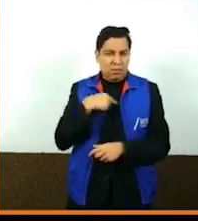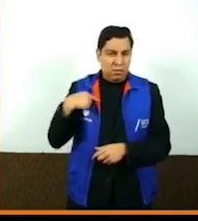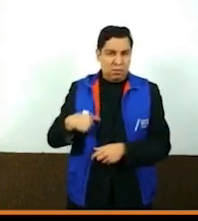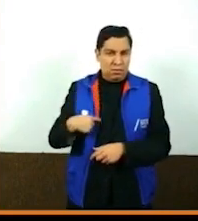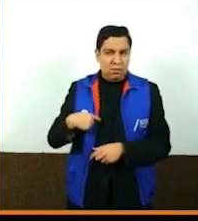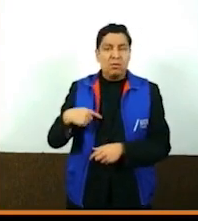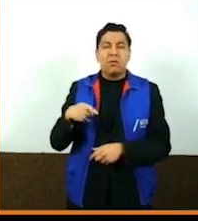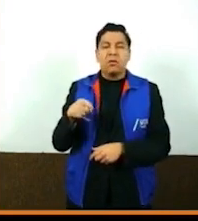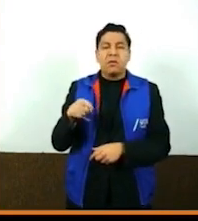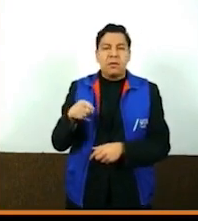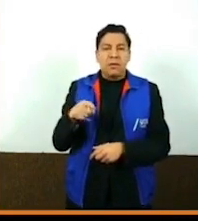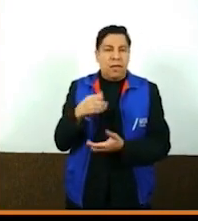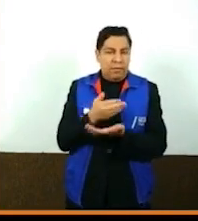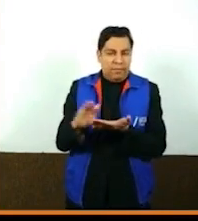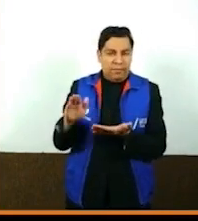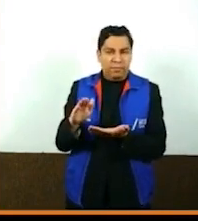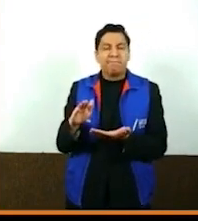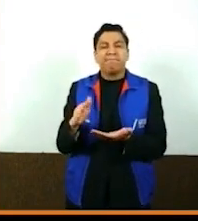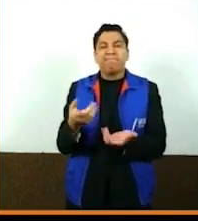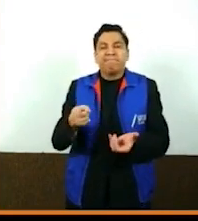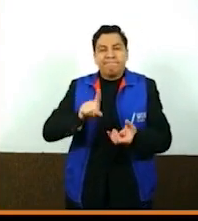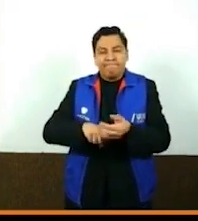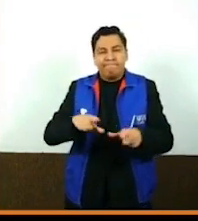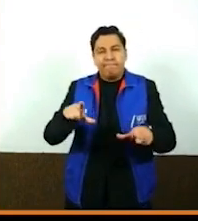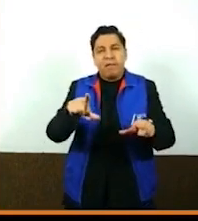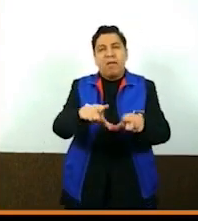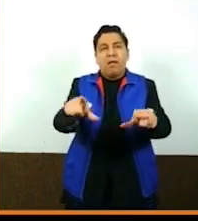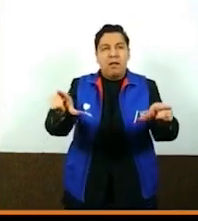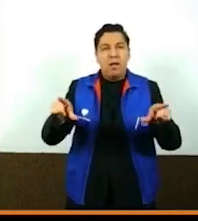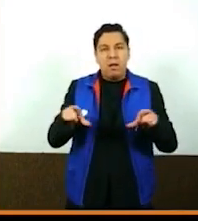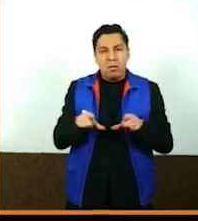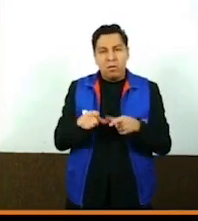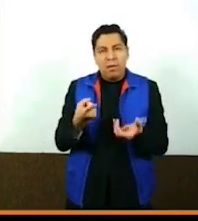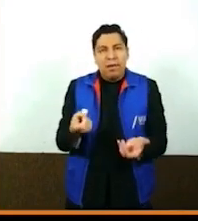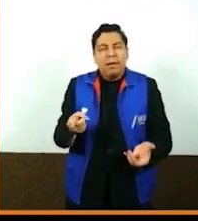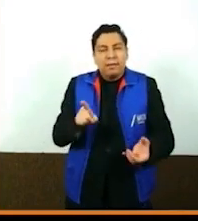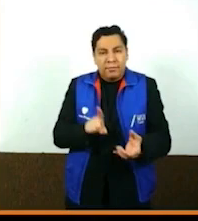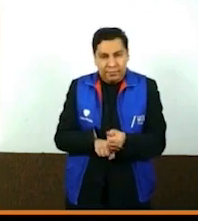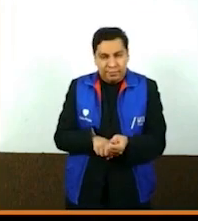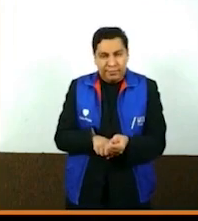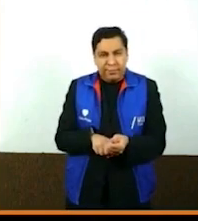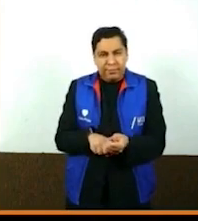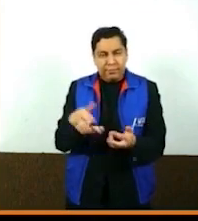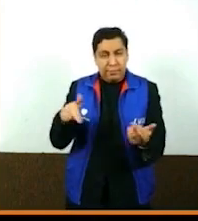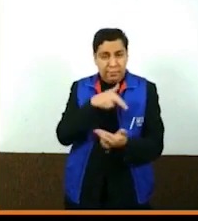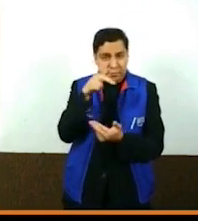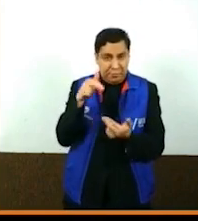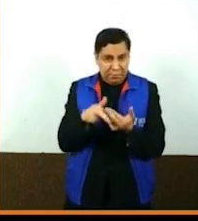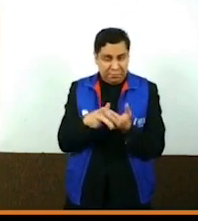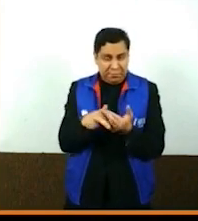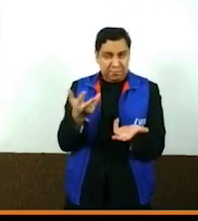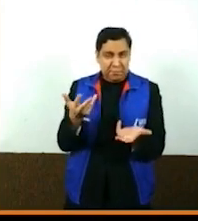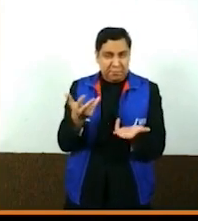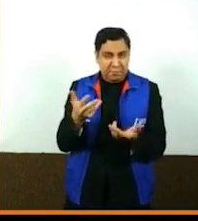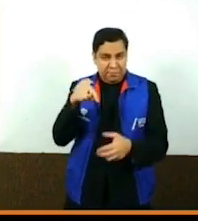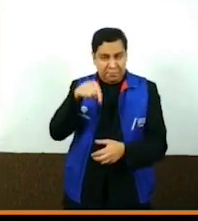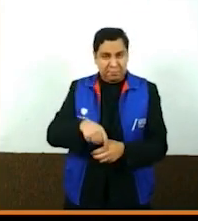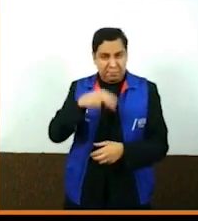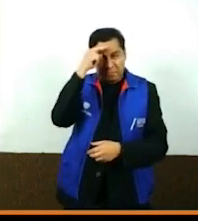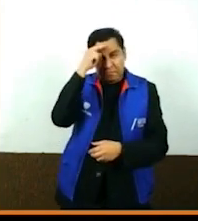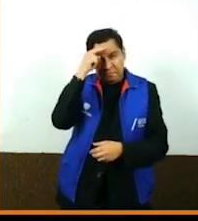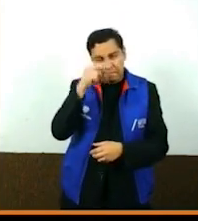construimos una laguna interna. Esto que nos permite en nuestra región, donde nosotros nos encontramos en San José, Chiapa, es una zona